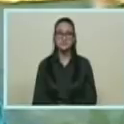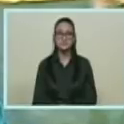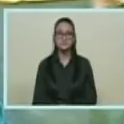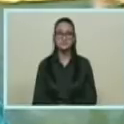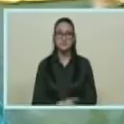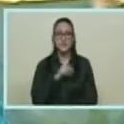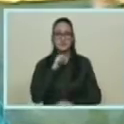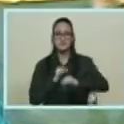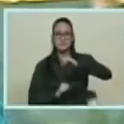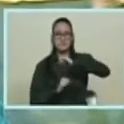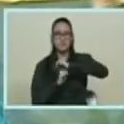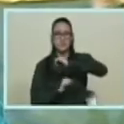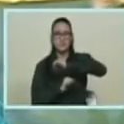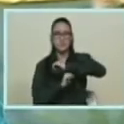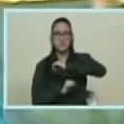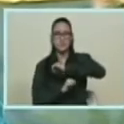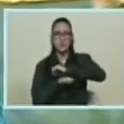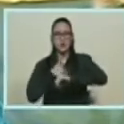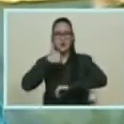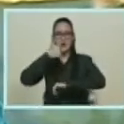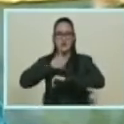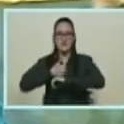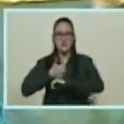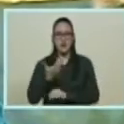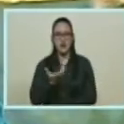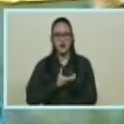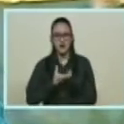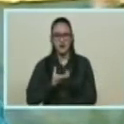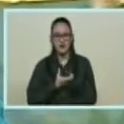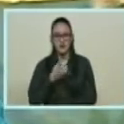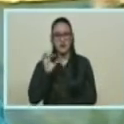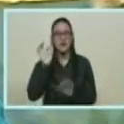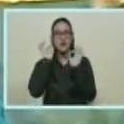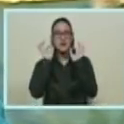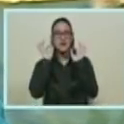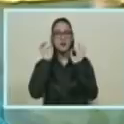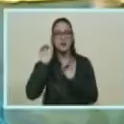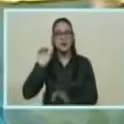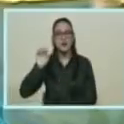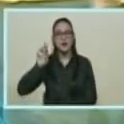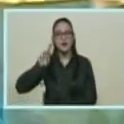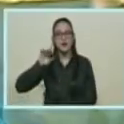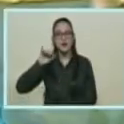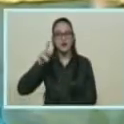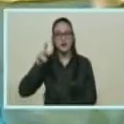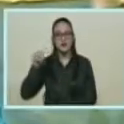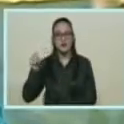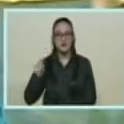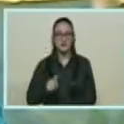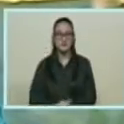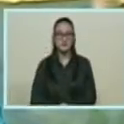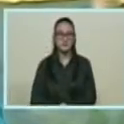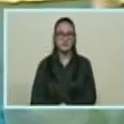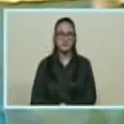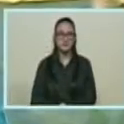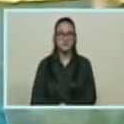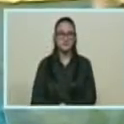encabeza como jefa la alcaldesa Erika Farías, Erika del Valle Farías